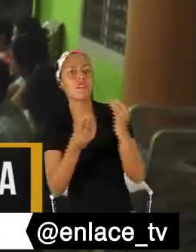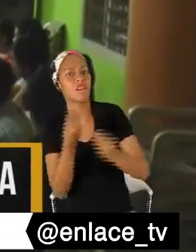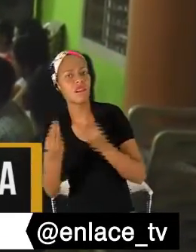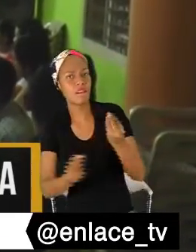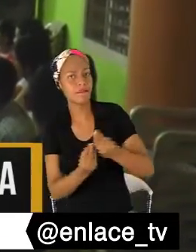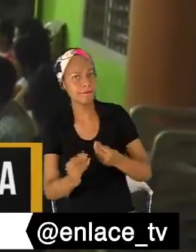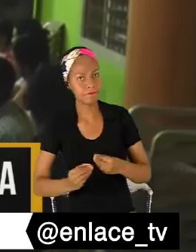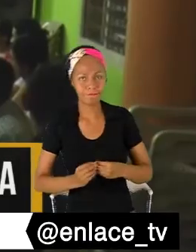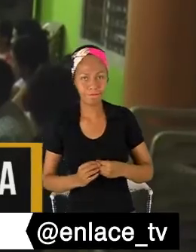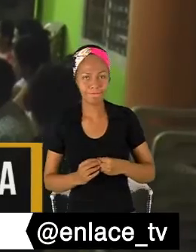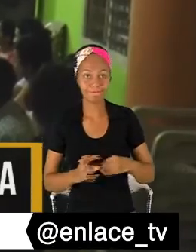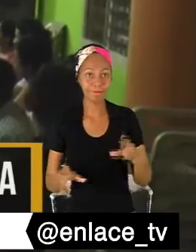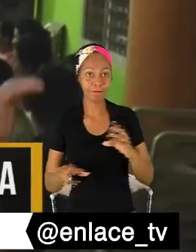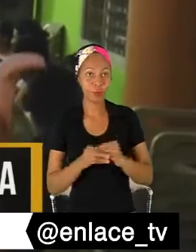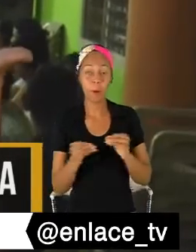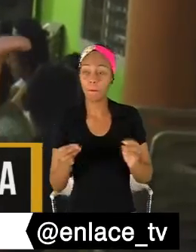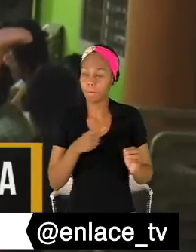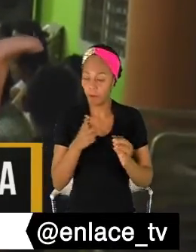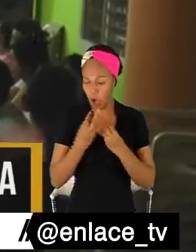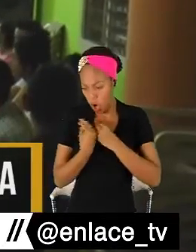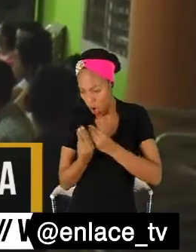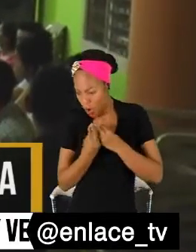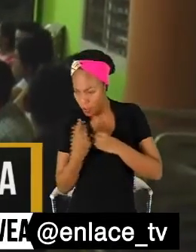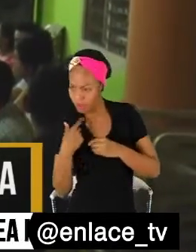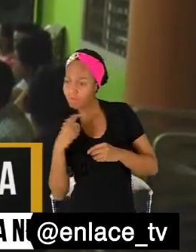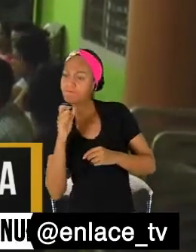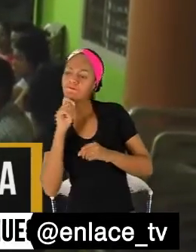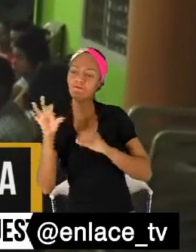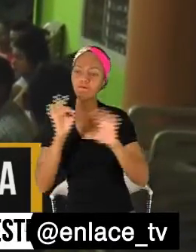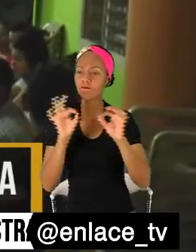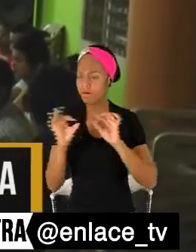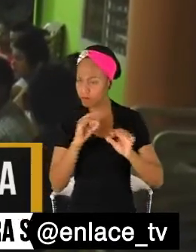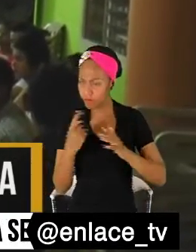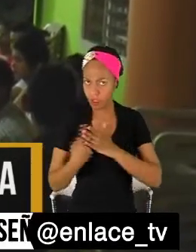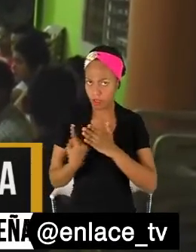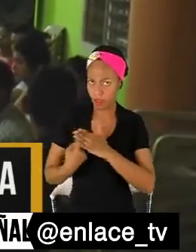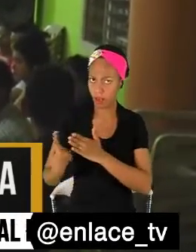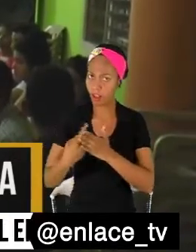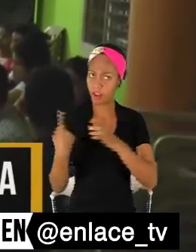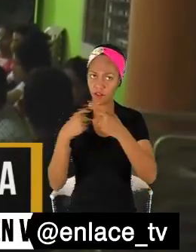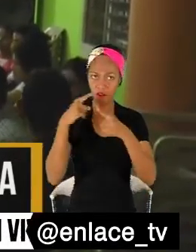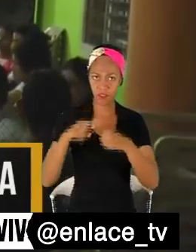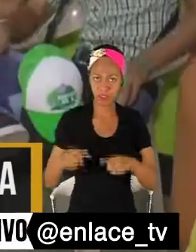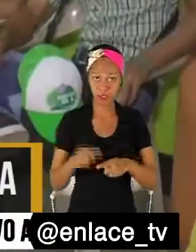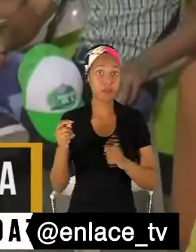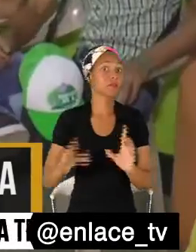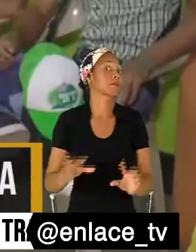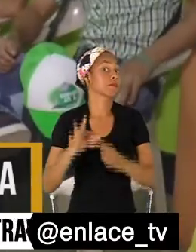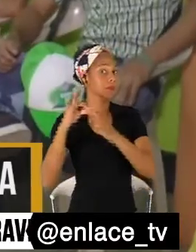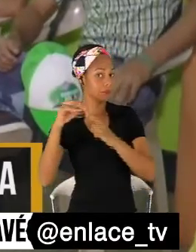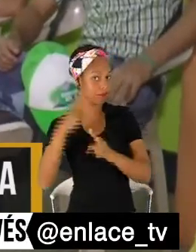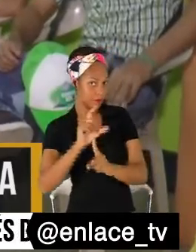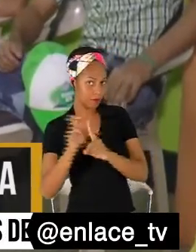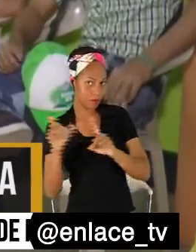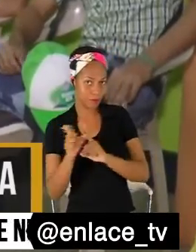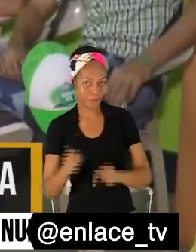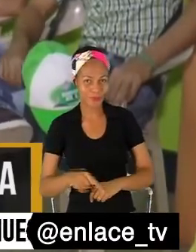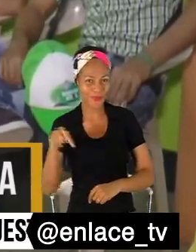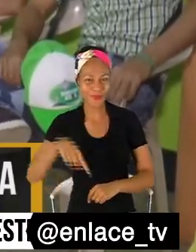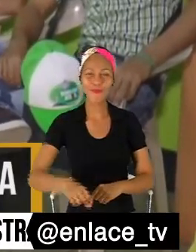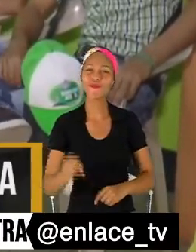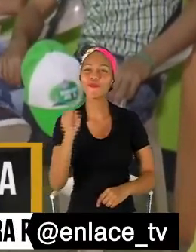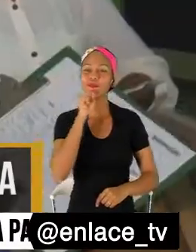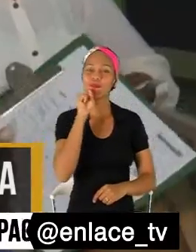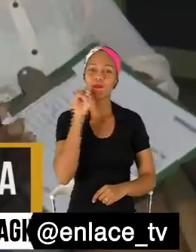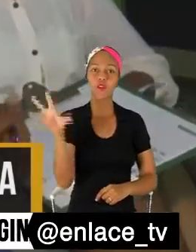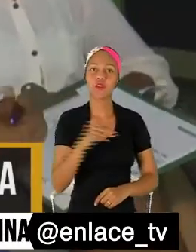momentos de elecciones de consejos municipales de juventud y de nuevos espacios, sobre todo en el ámbito cultural. Barranca Bermeja Joven pretende desde